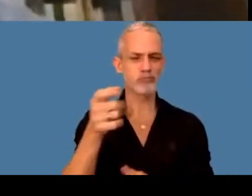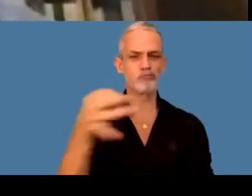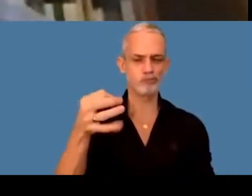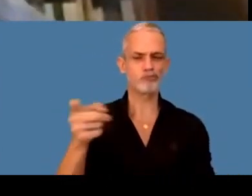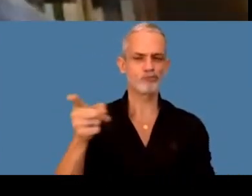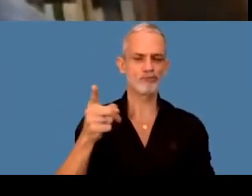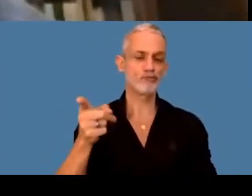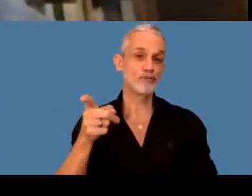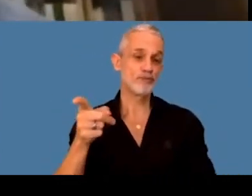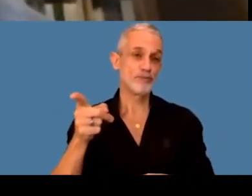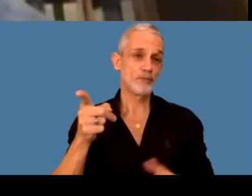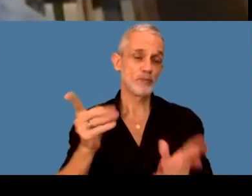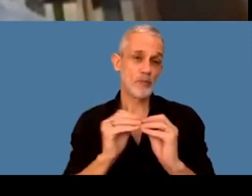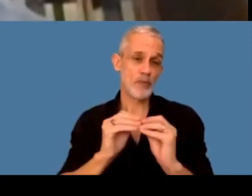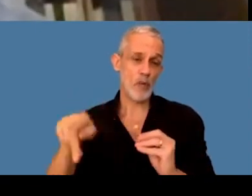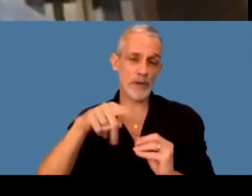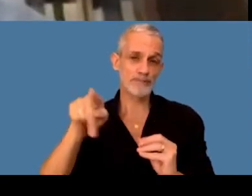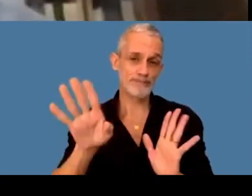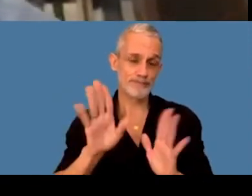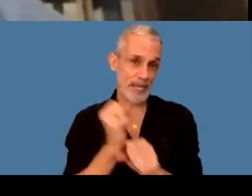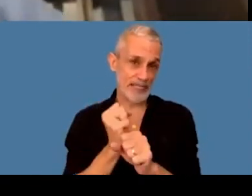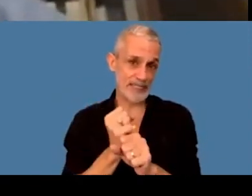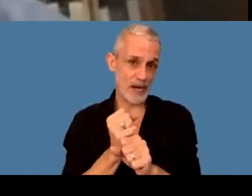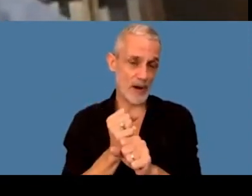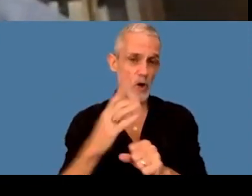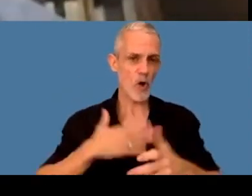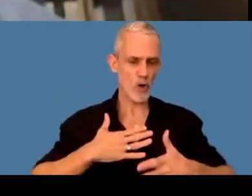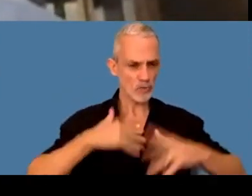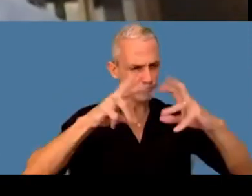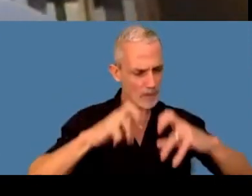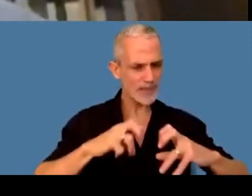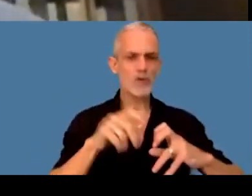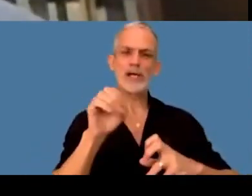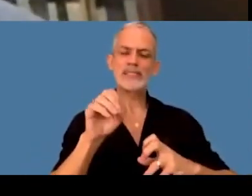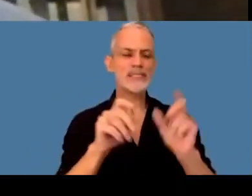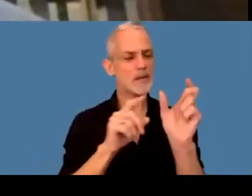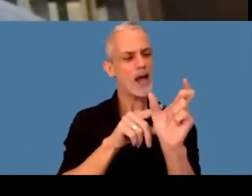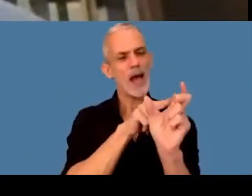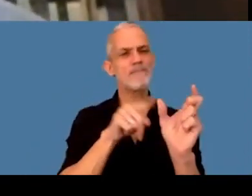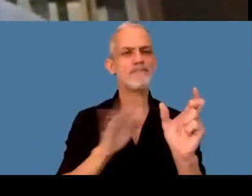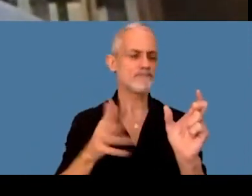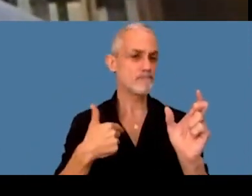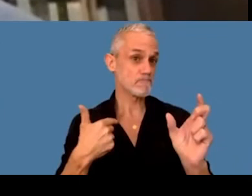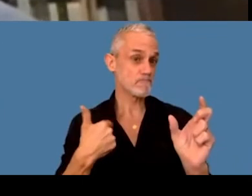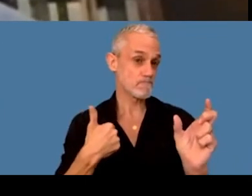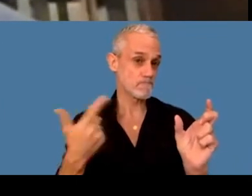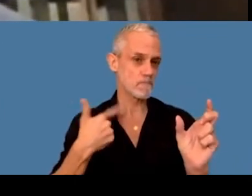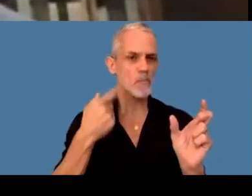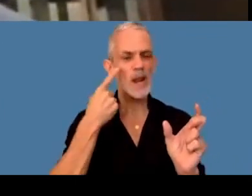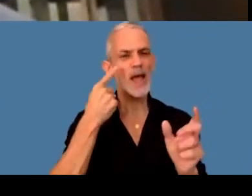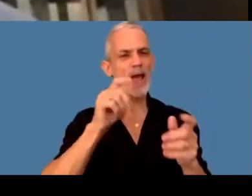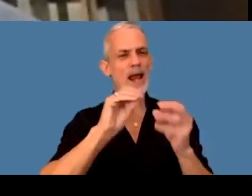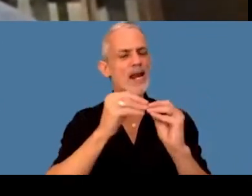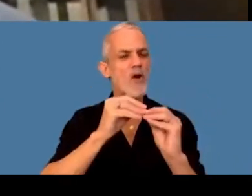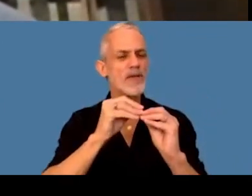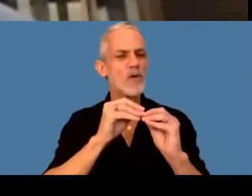hablando, bueno, yo en ese trabajo teórico que hago, lo llamo, hay que reconfigurar las